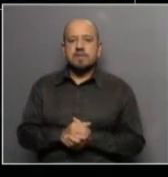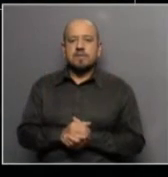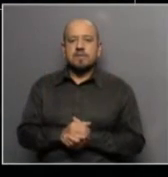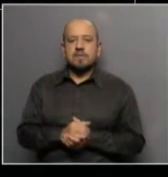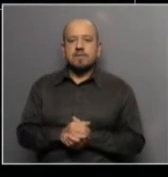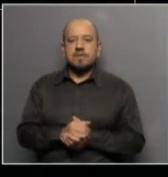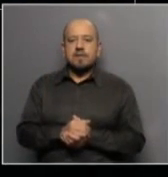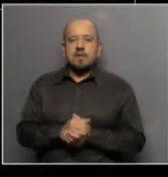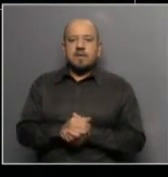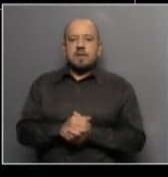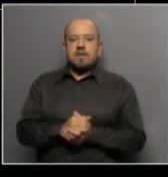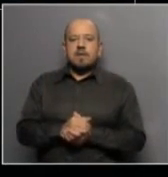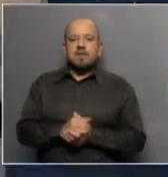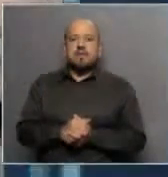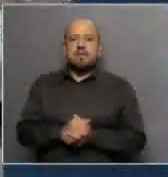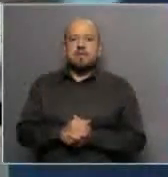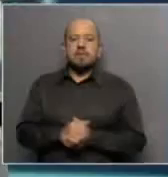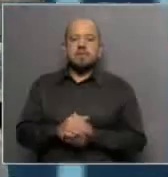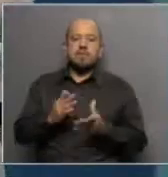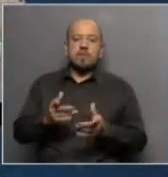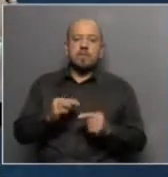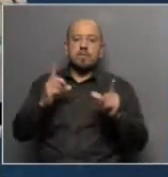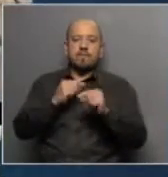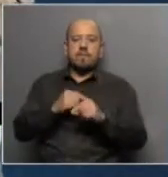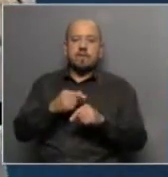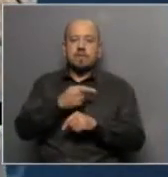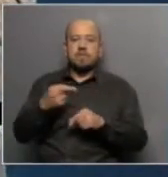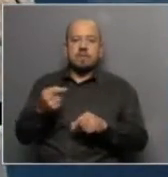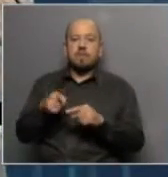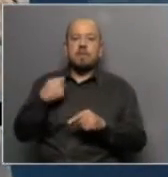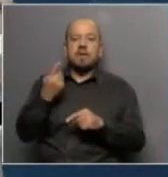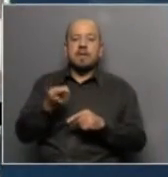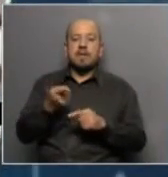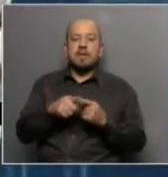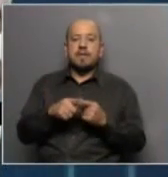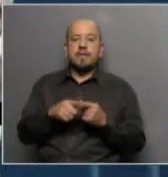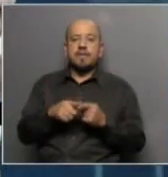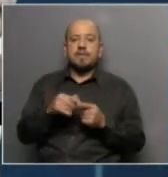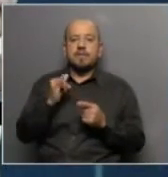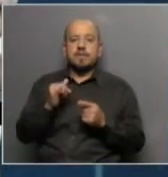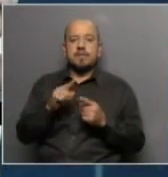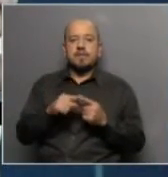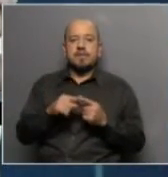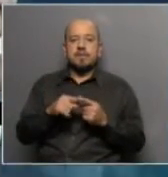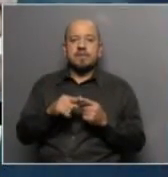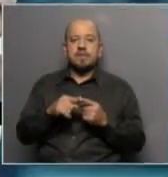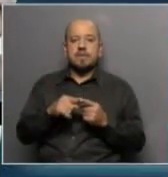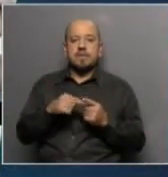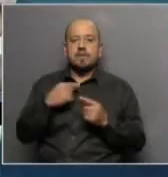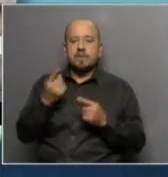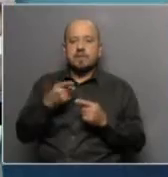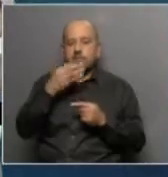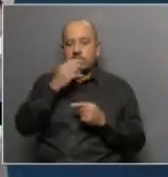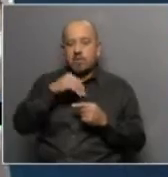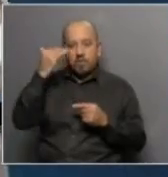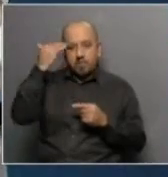A ustedes. Un gusto. Placer. Hasta luego. Nos vamos, Denise. Termina la semana para nosotros, pero mañana hay más Letra Chica. Con el mejor integrante de este